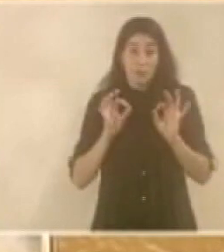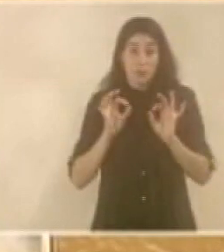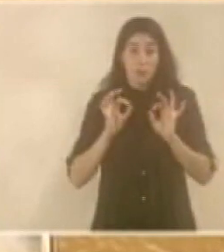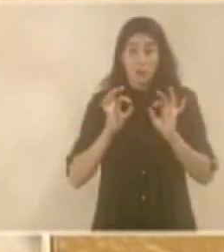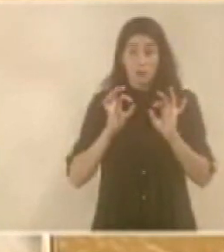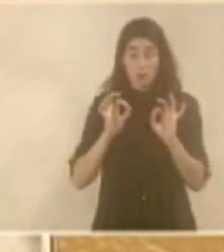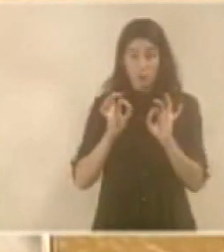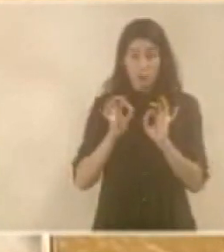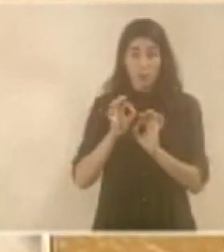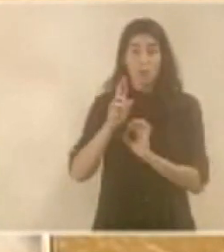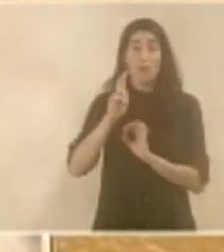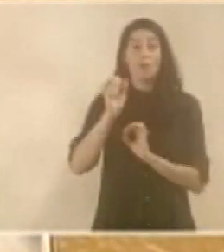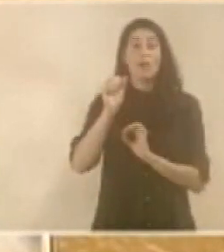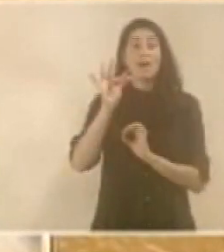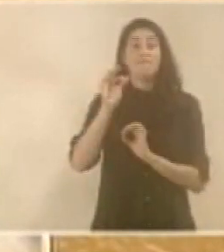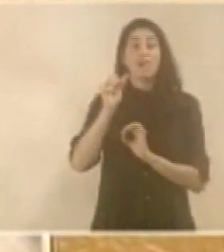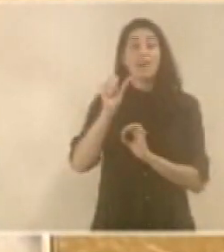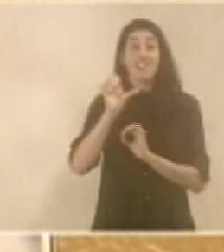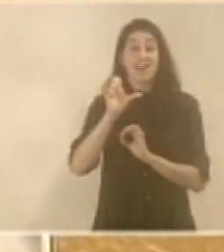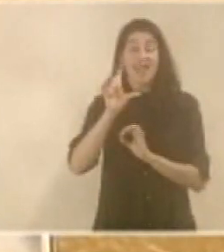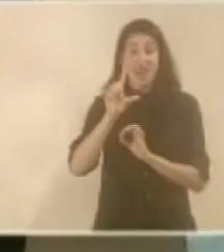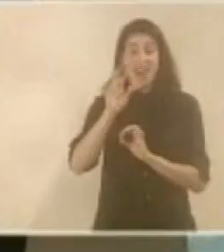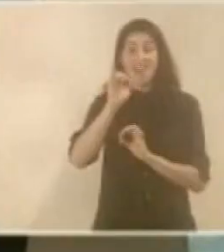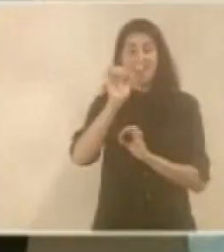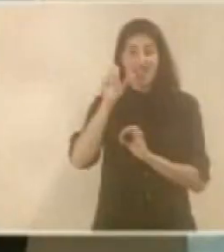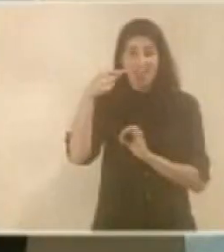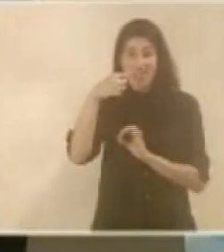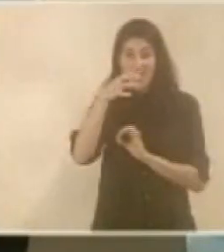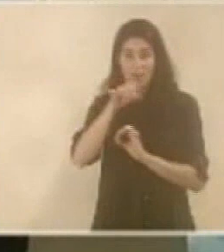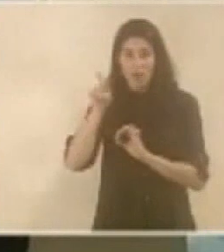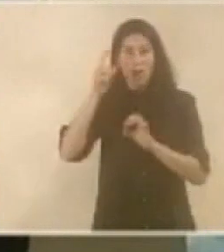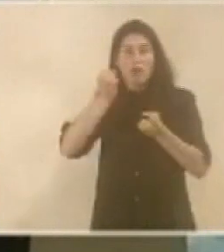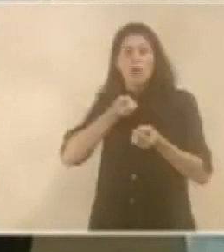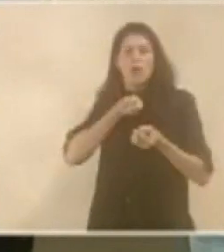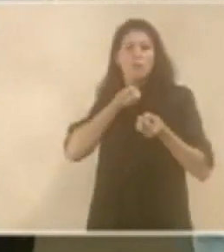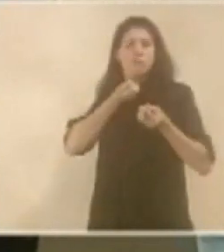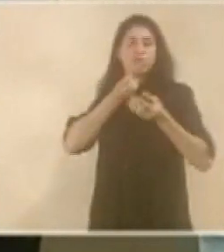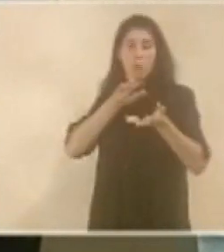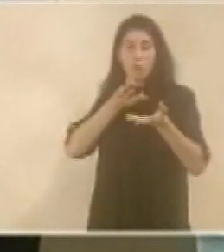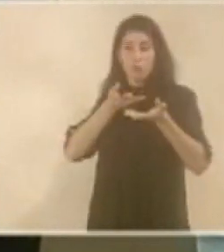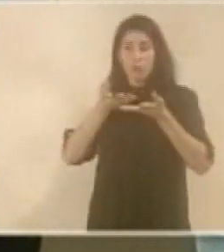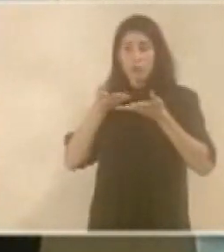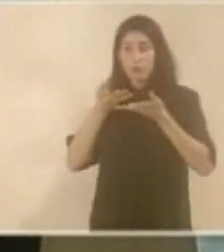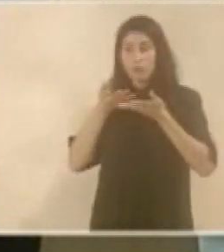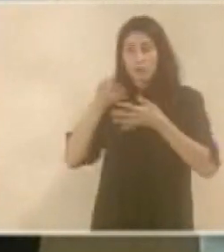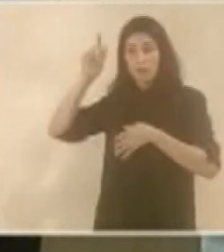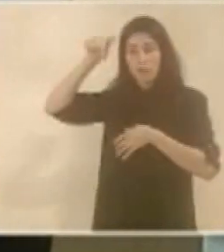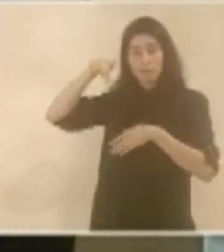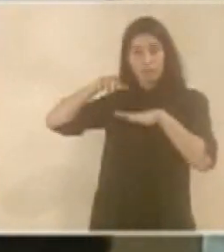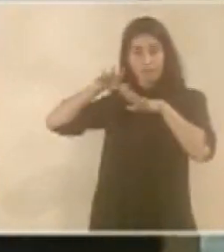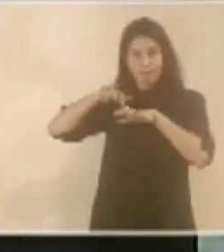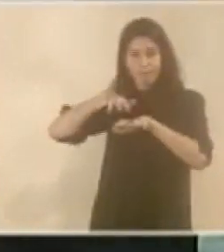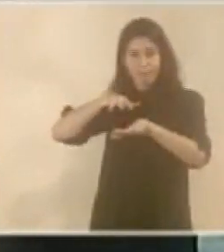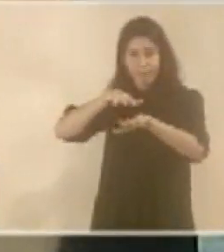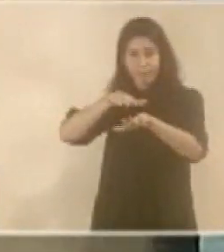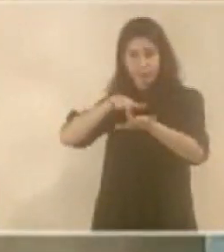San Juan en 1820, que incumpliendo las órdenes recibidas utilizó las tropas previstas para ser embarcadas hacia América para sublevarse,